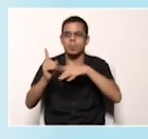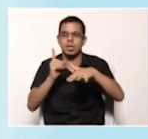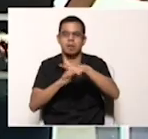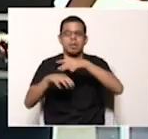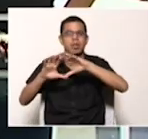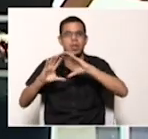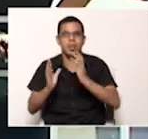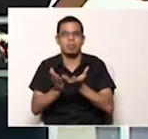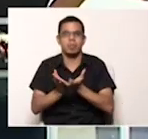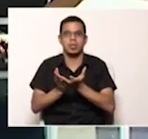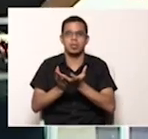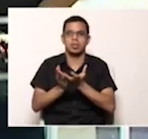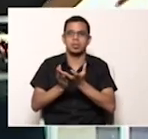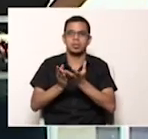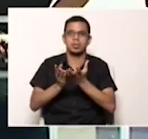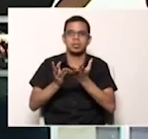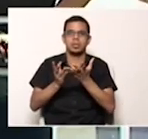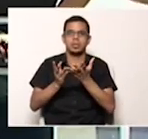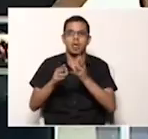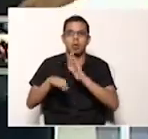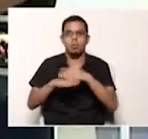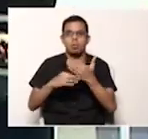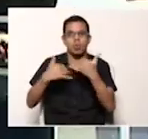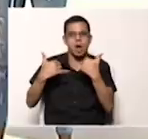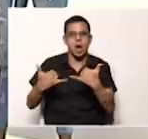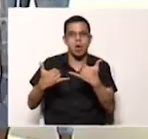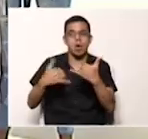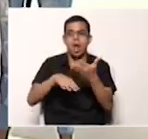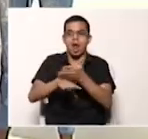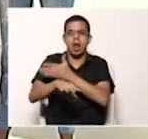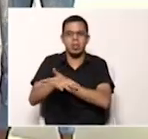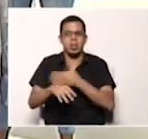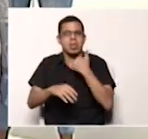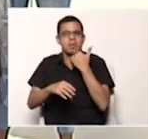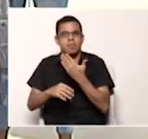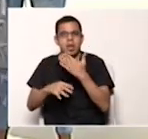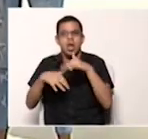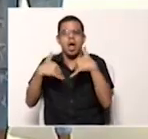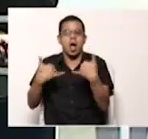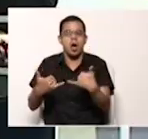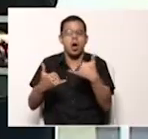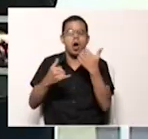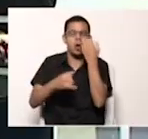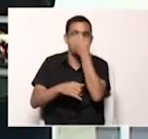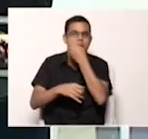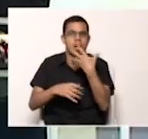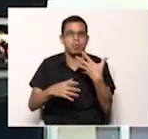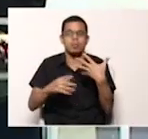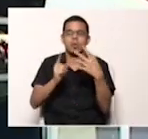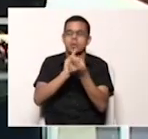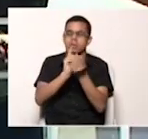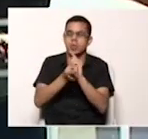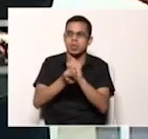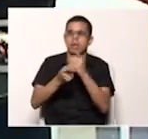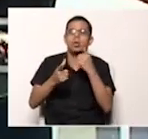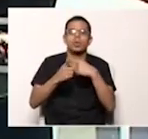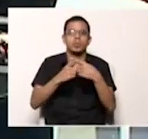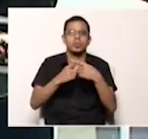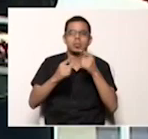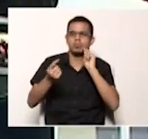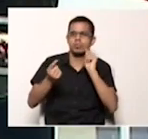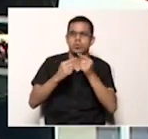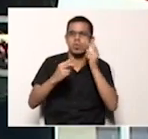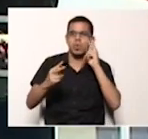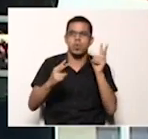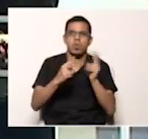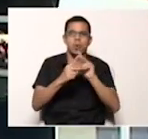donde la naturaleza está volviendo. Se está regenerando de alguna manera. Bien, entonces los invito a que compartan en familia. Nos vemos en una